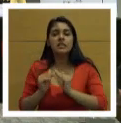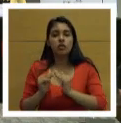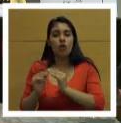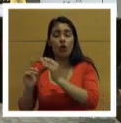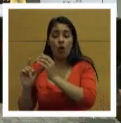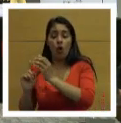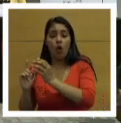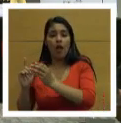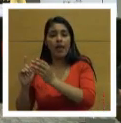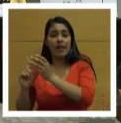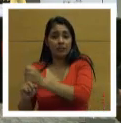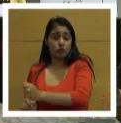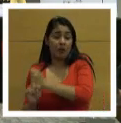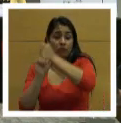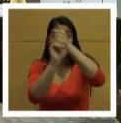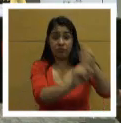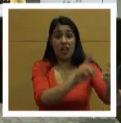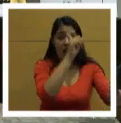ocasión los vecinos fueron